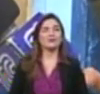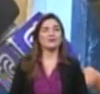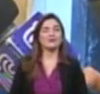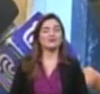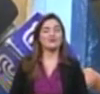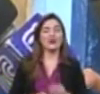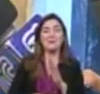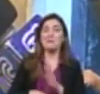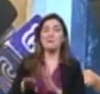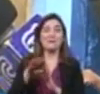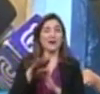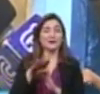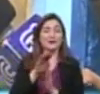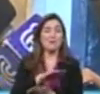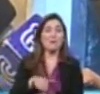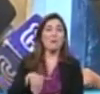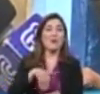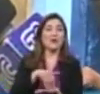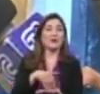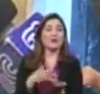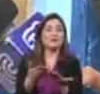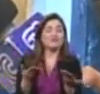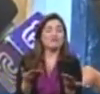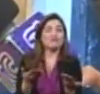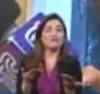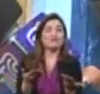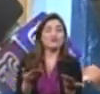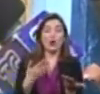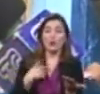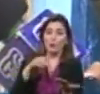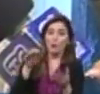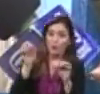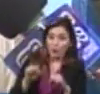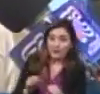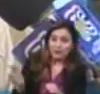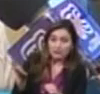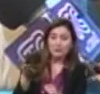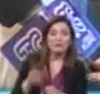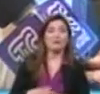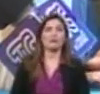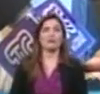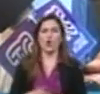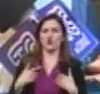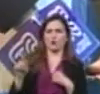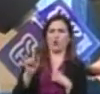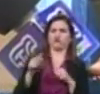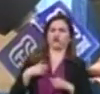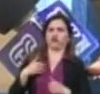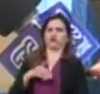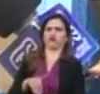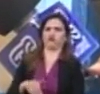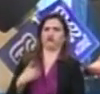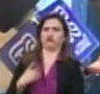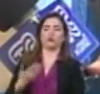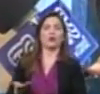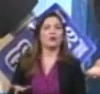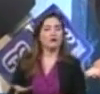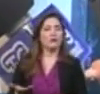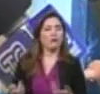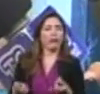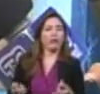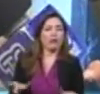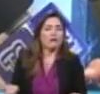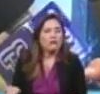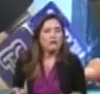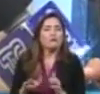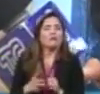la mayor parte de los manabitas y ninguno de ellos quería ceder posiciones, entonces eso causó un cierto inconveniente para